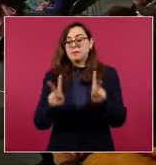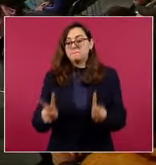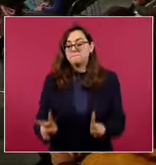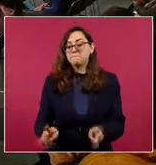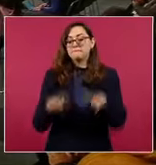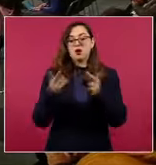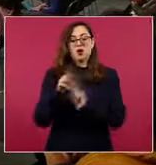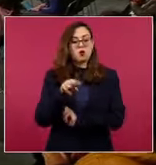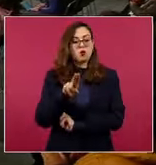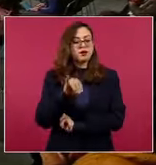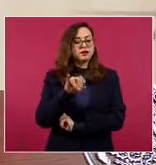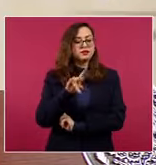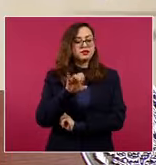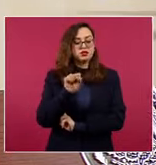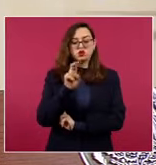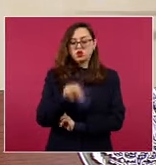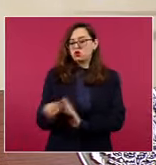creo que pagaron,